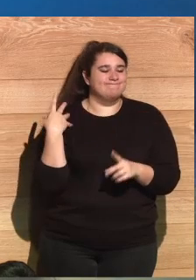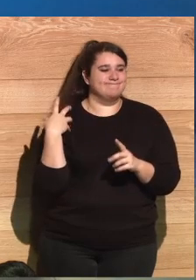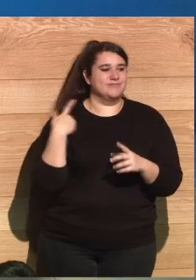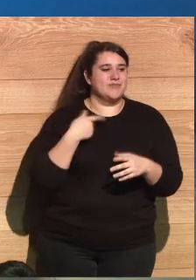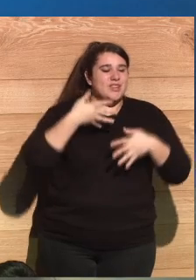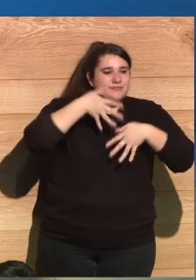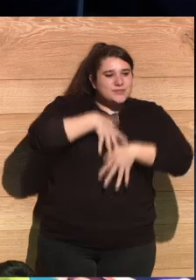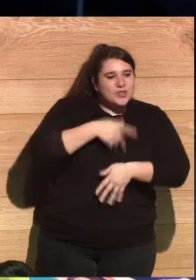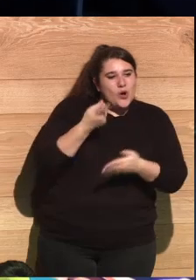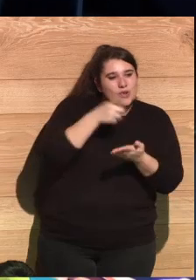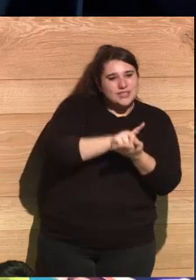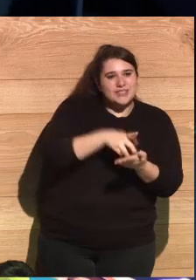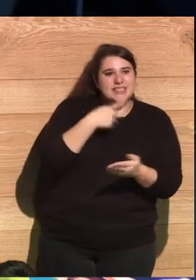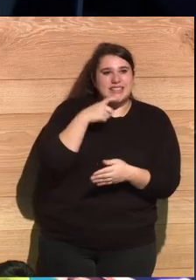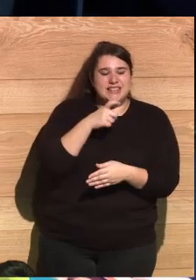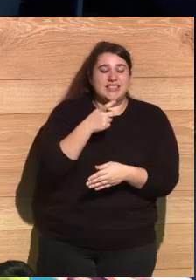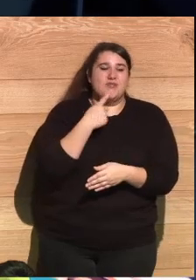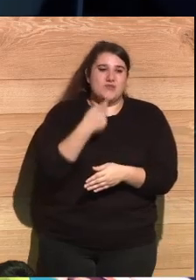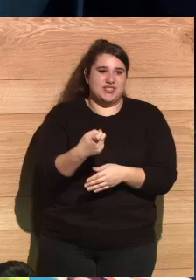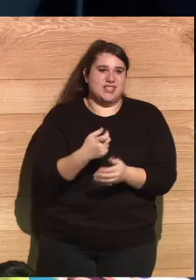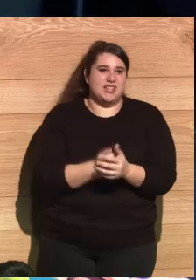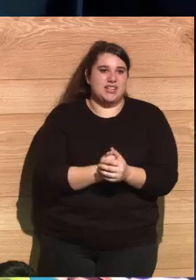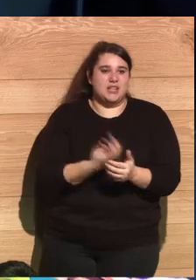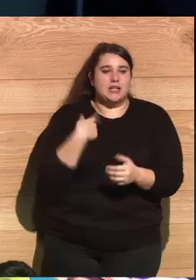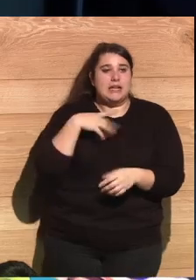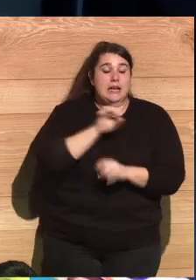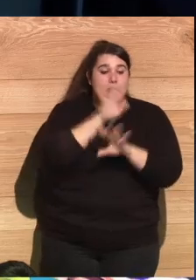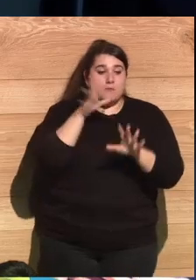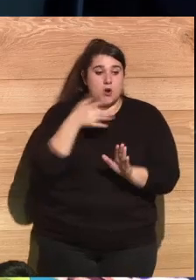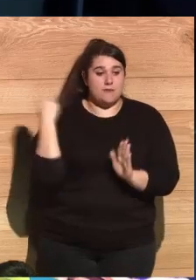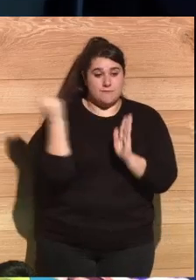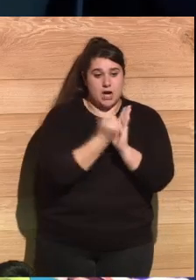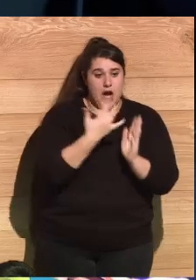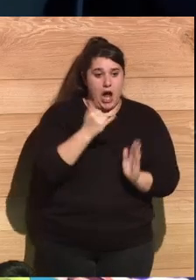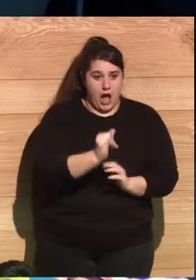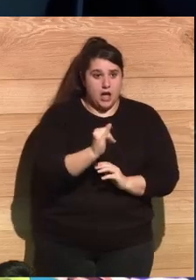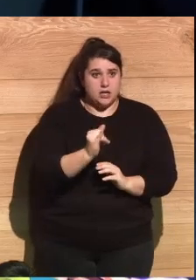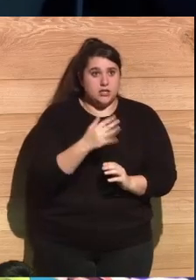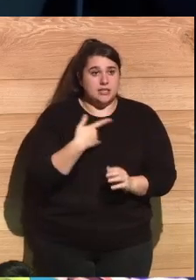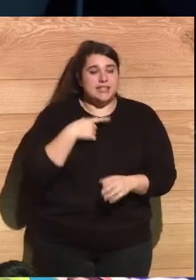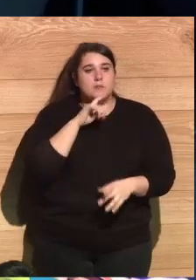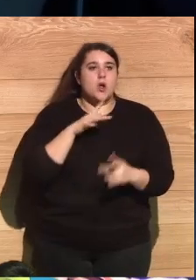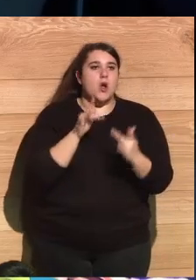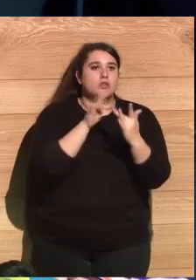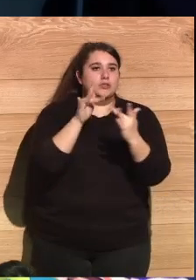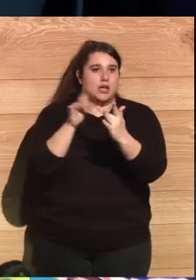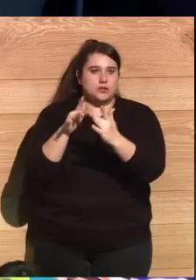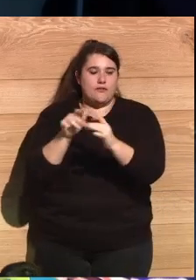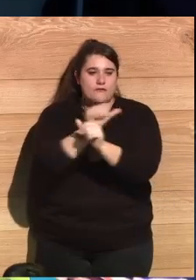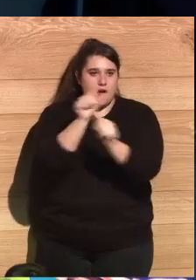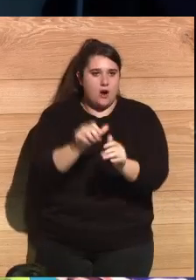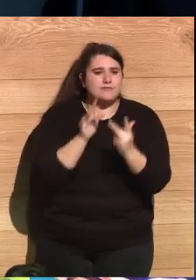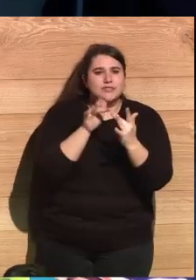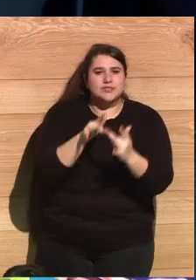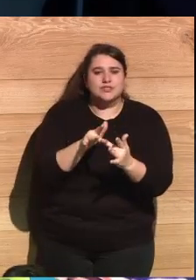o volver a pertenecer. Efectivamente, quedan tocados y en la forma que tienen de relacionarse con los demás lo notas y lo